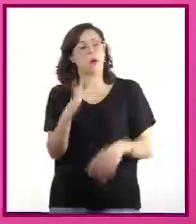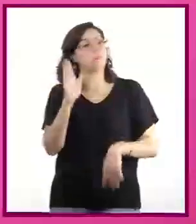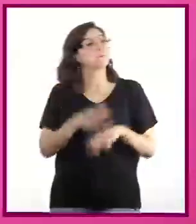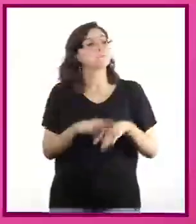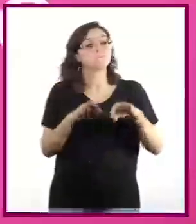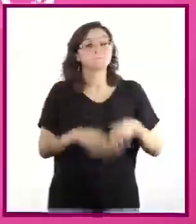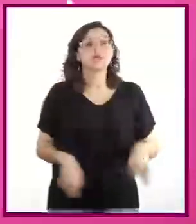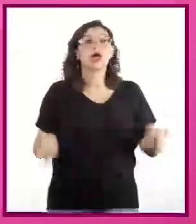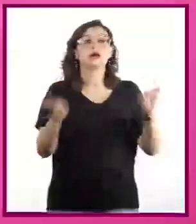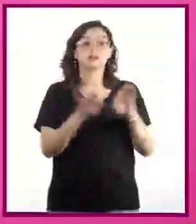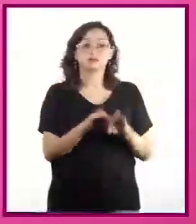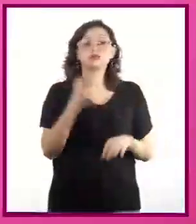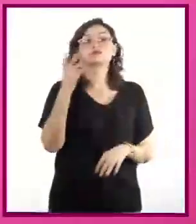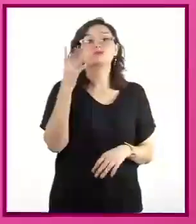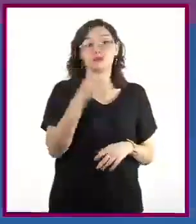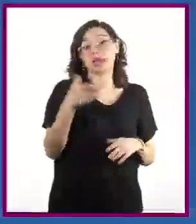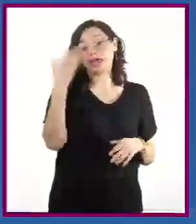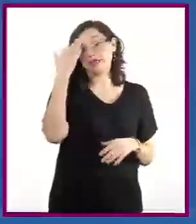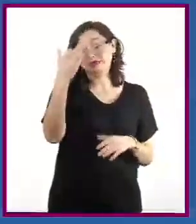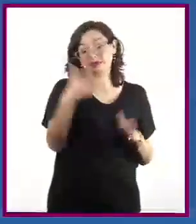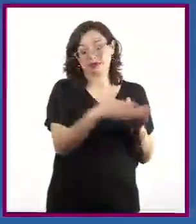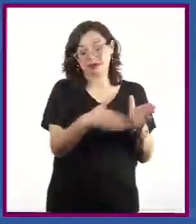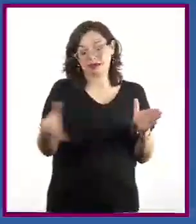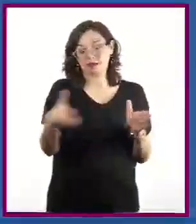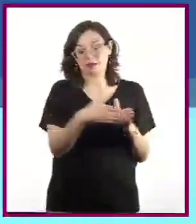importantes de la poesía contemporánea.